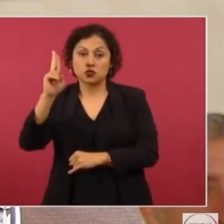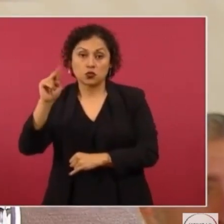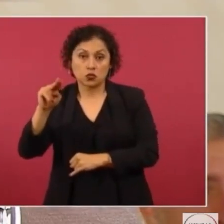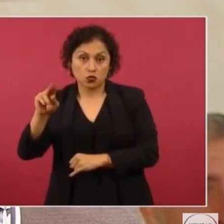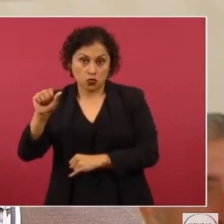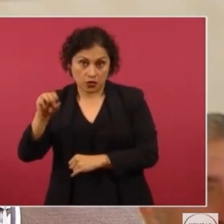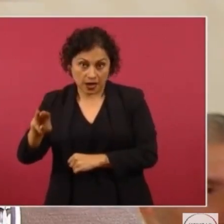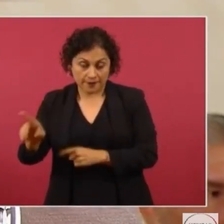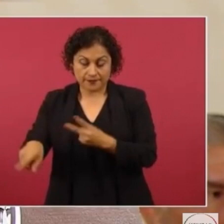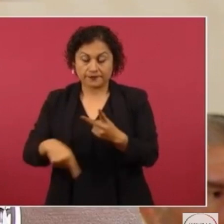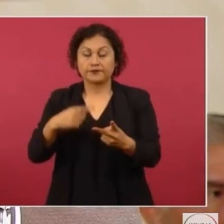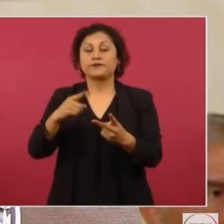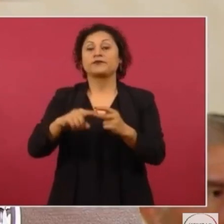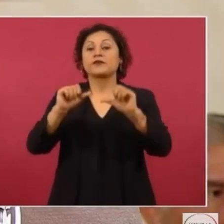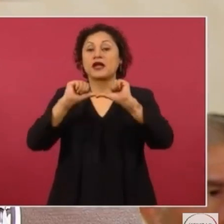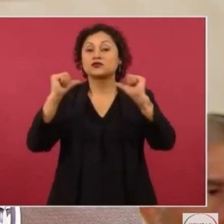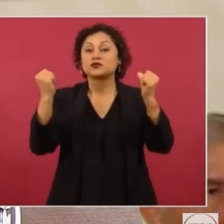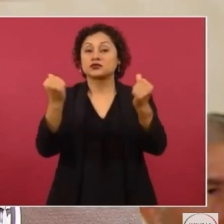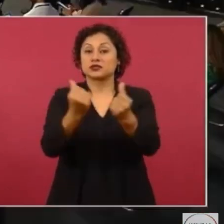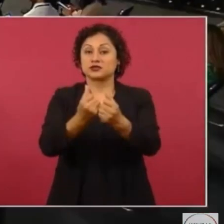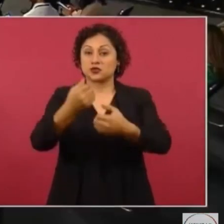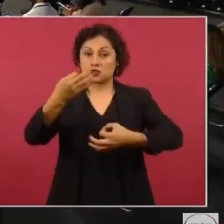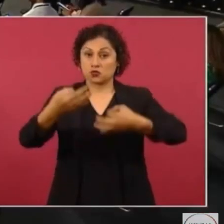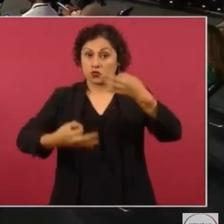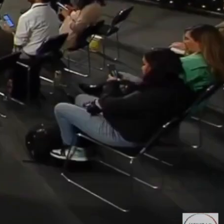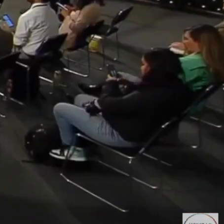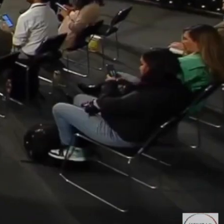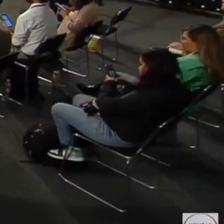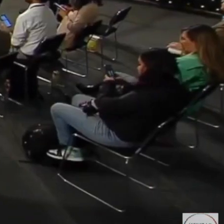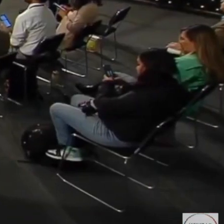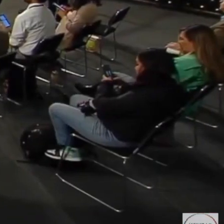la Asociación de Jueces,